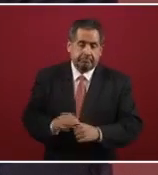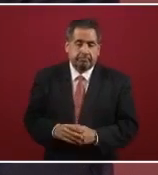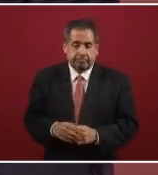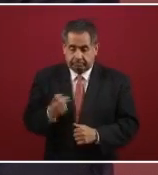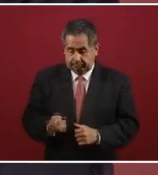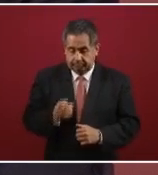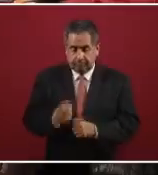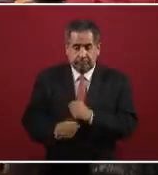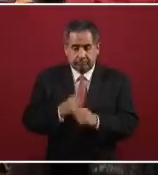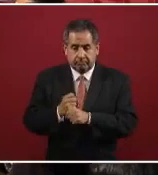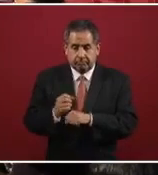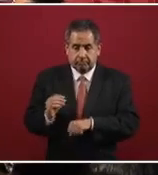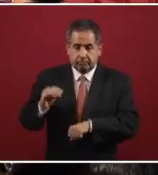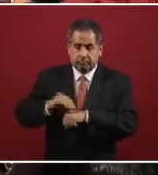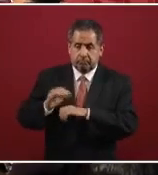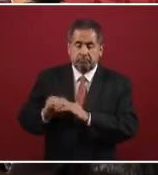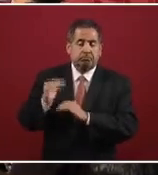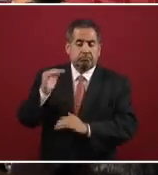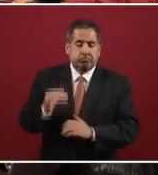ese año